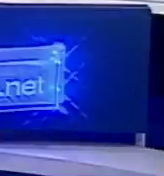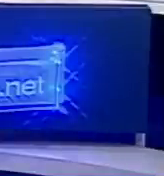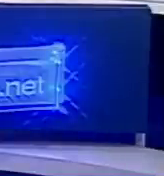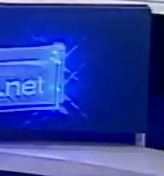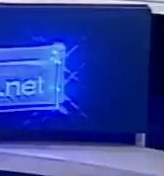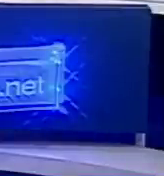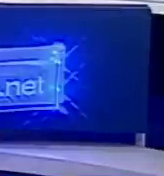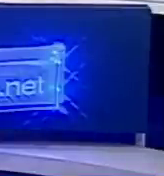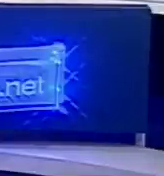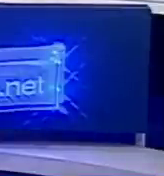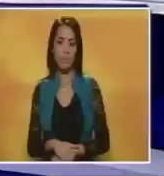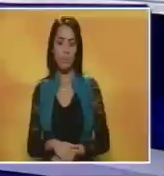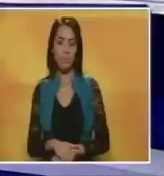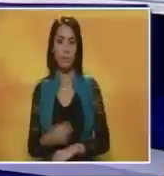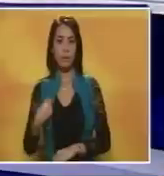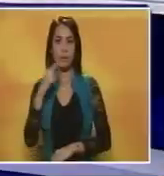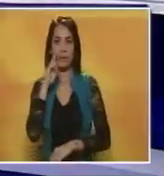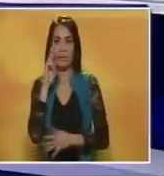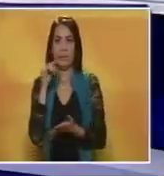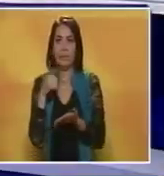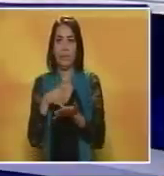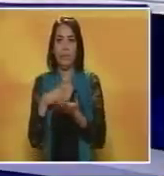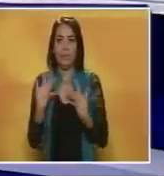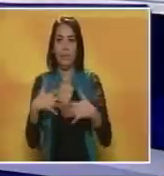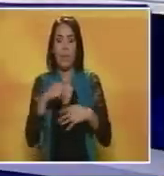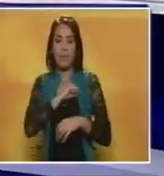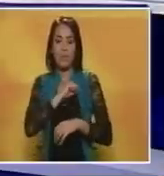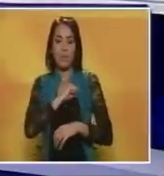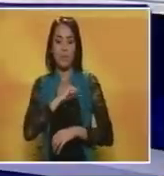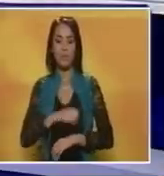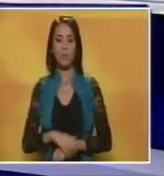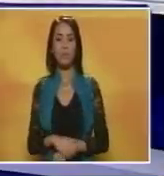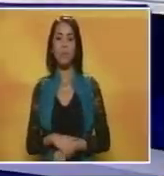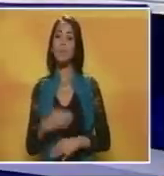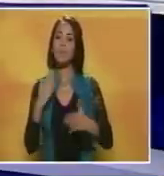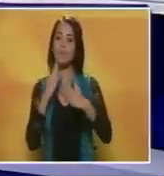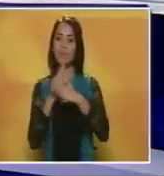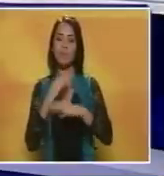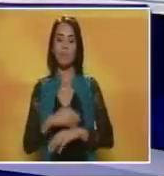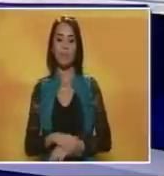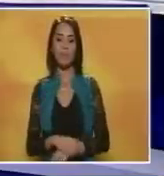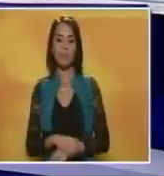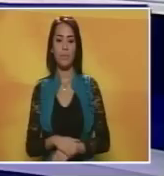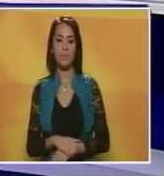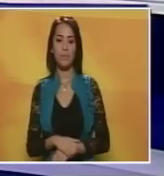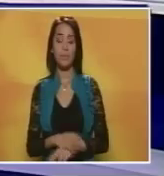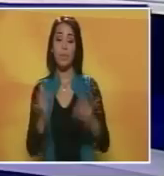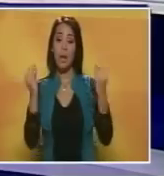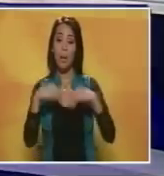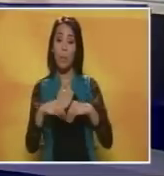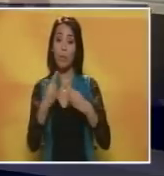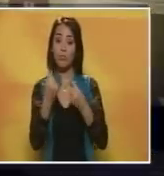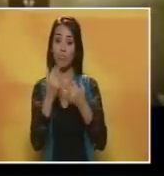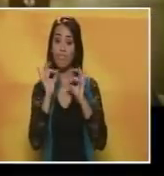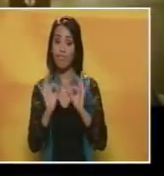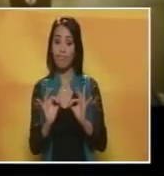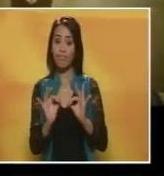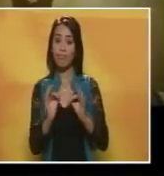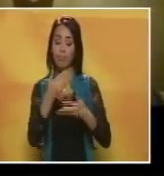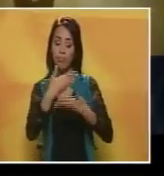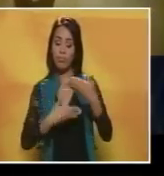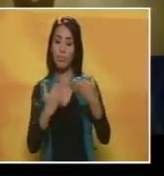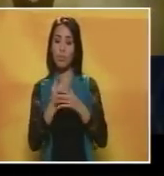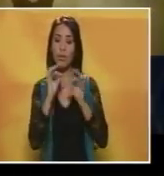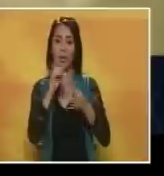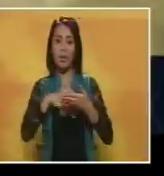no sólo ver la vértigo es el momento de hacer una breve pausa acuerdo millonario el mayor contrato